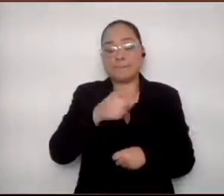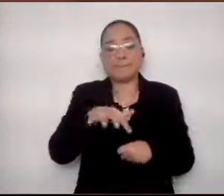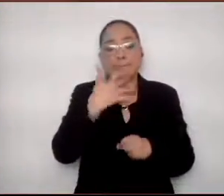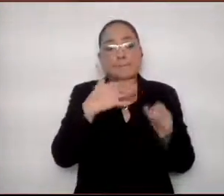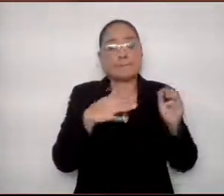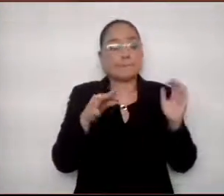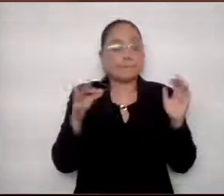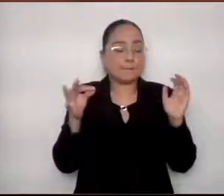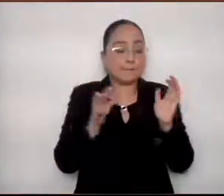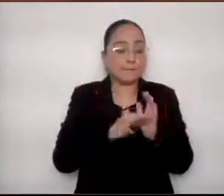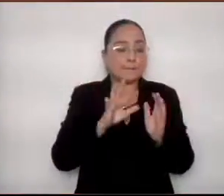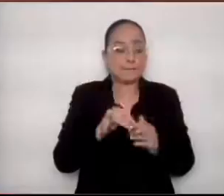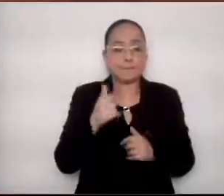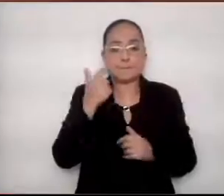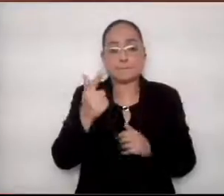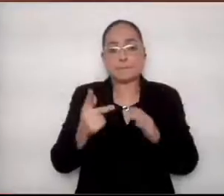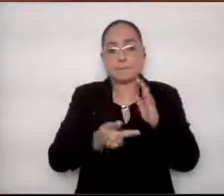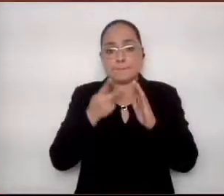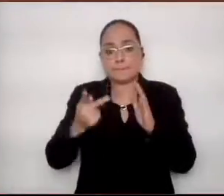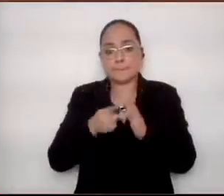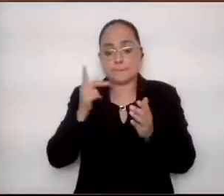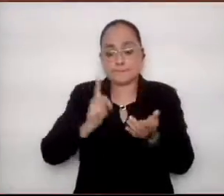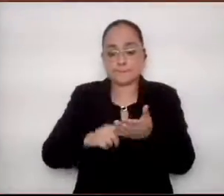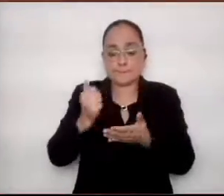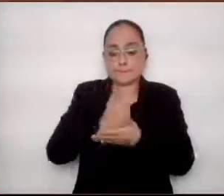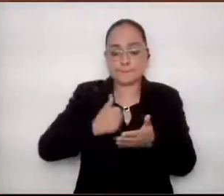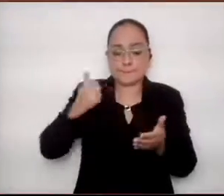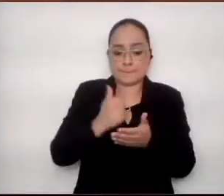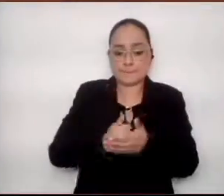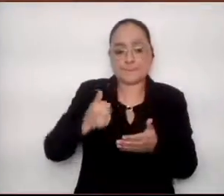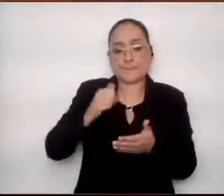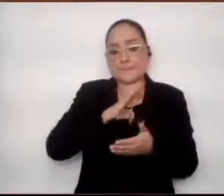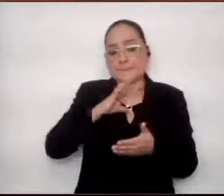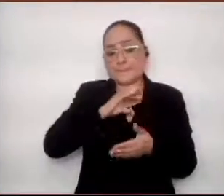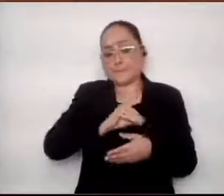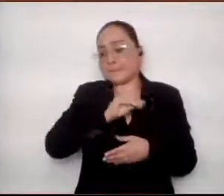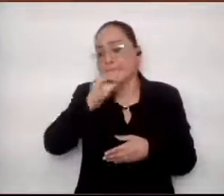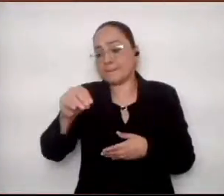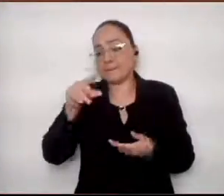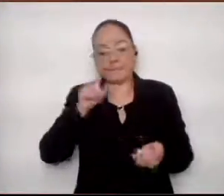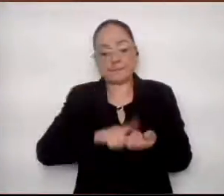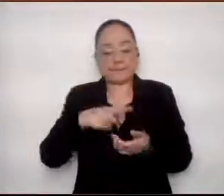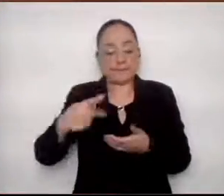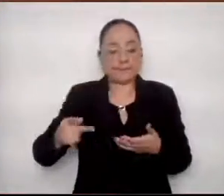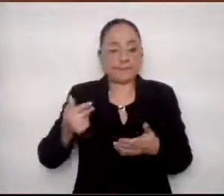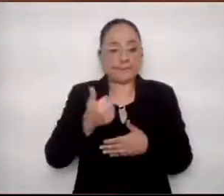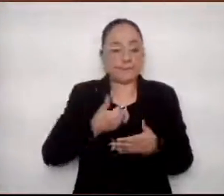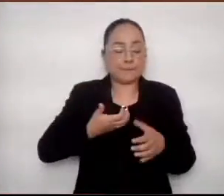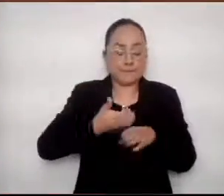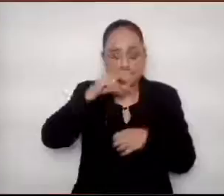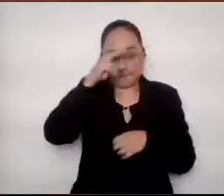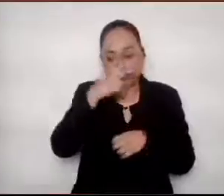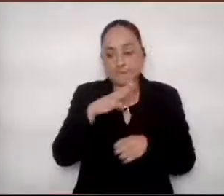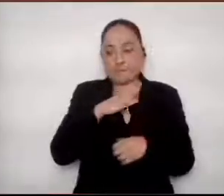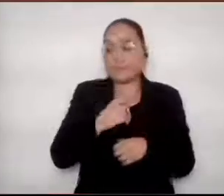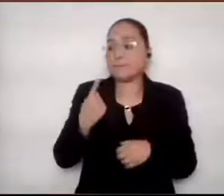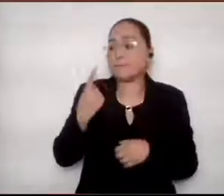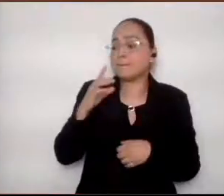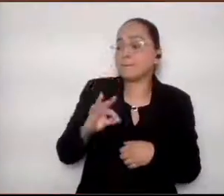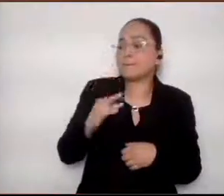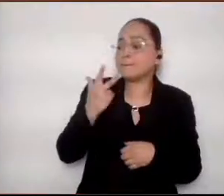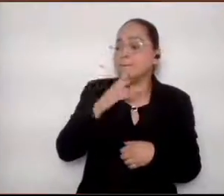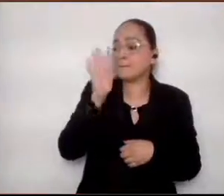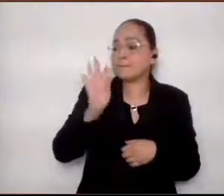viajes en transporte público en la zona metropolitana del Valle de México, de esos